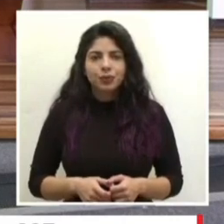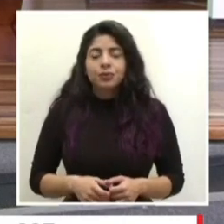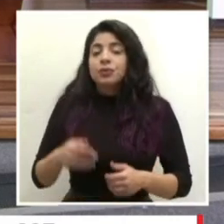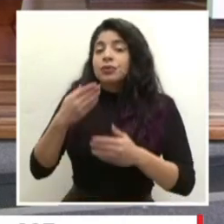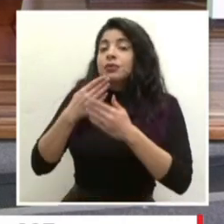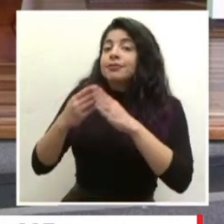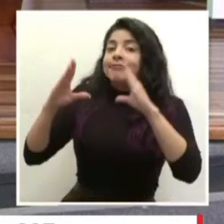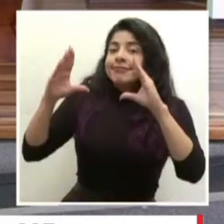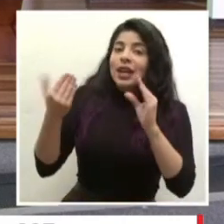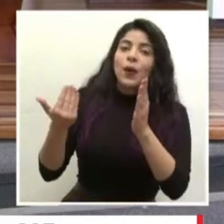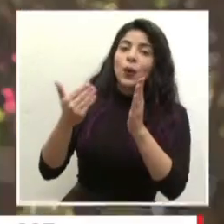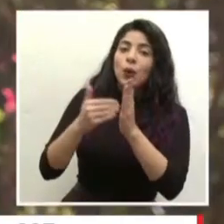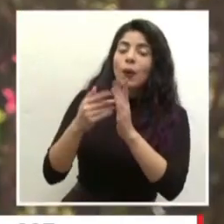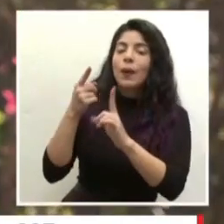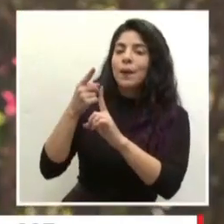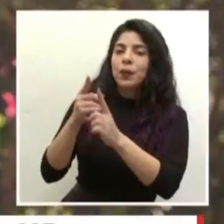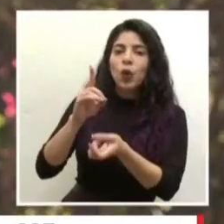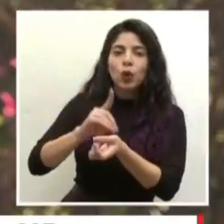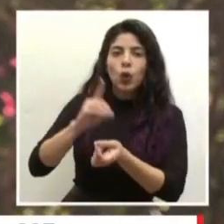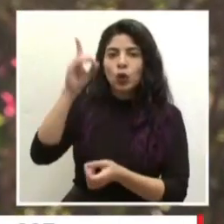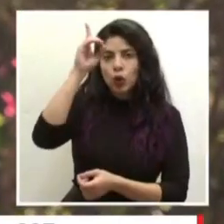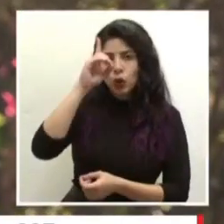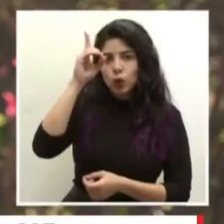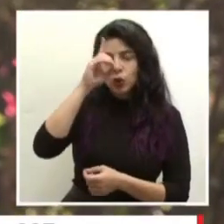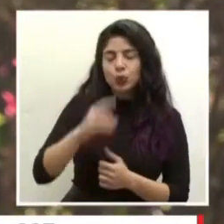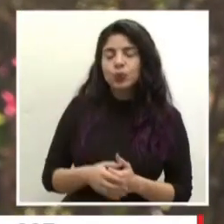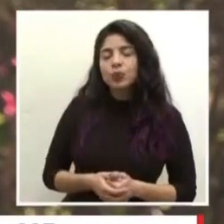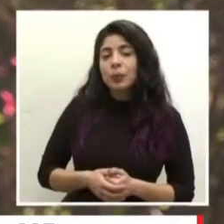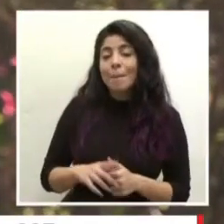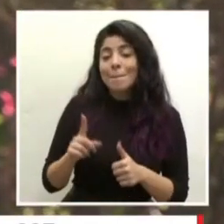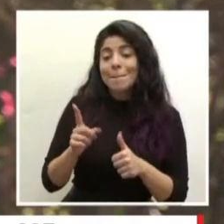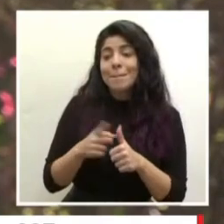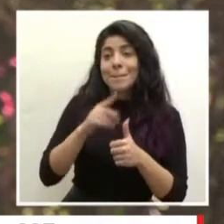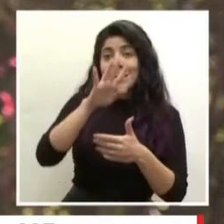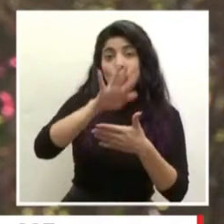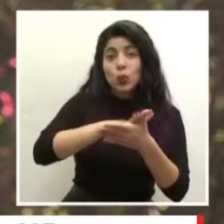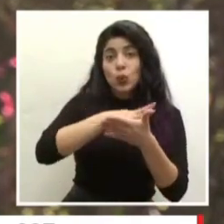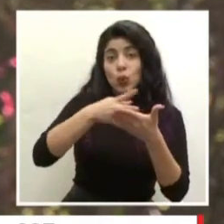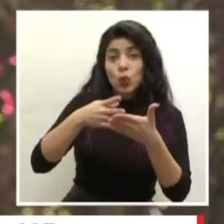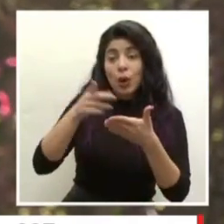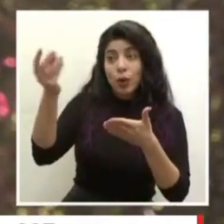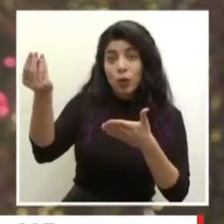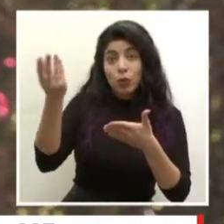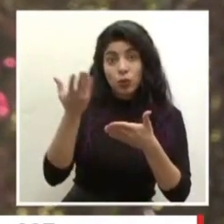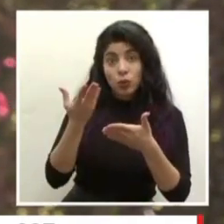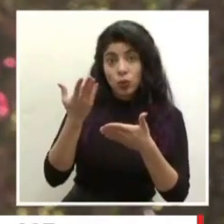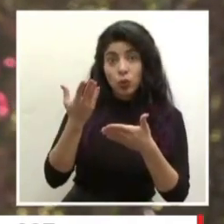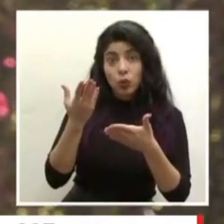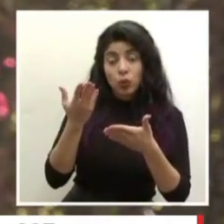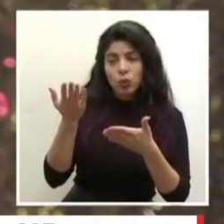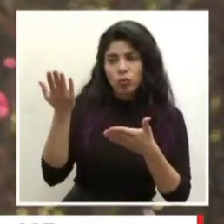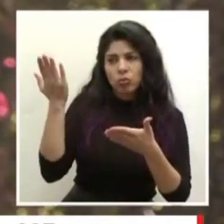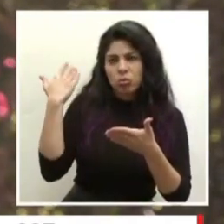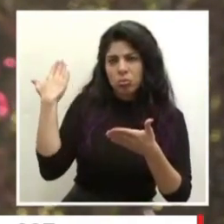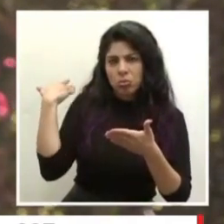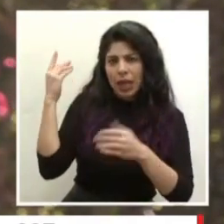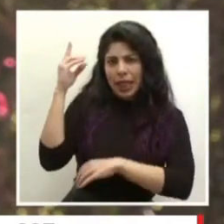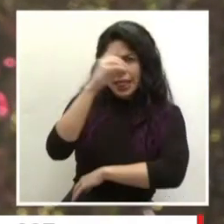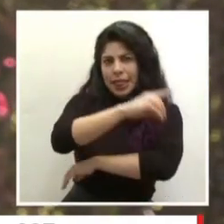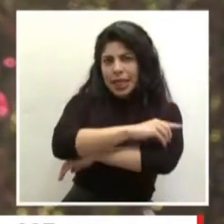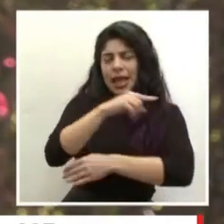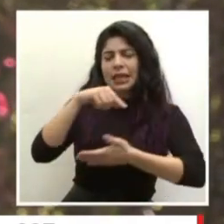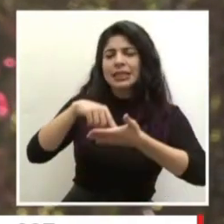Buenas tardes nuevamente para el doctor Salas. En el primer cronograma que se había compartido, doctor, hace algunos días,